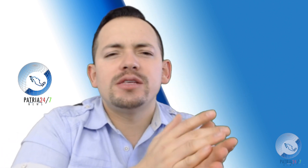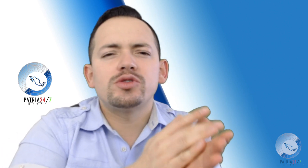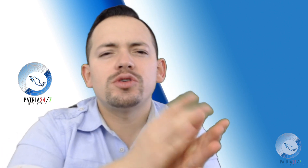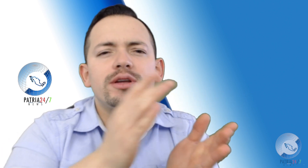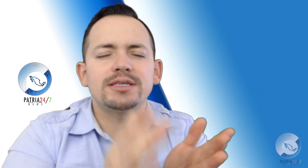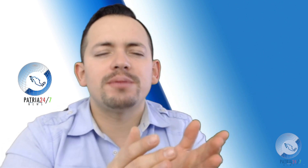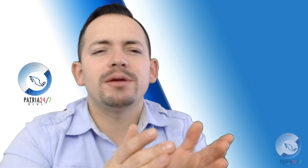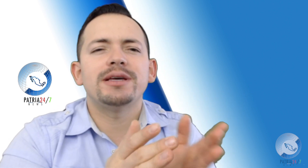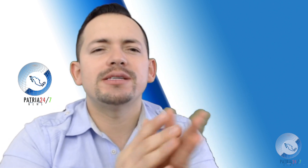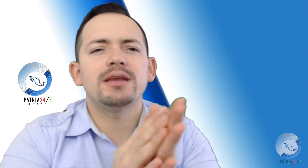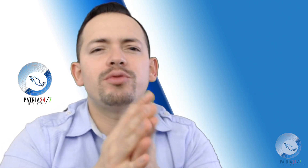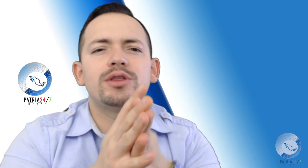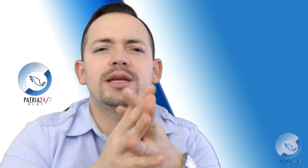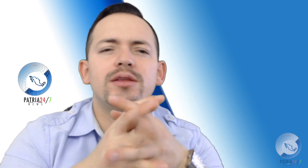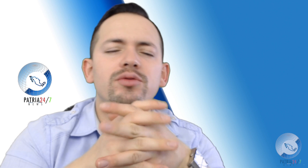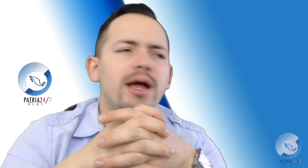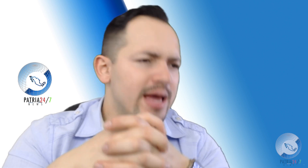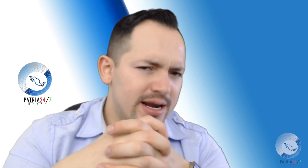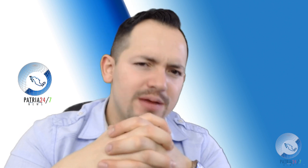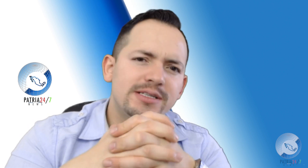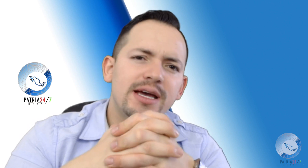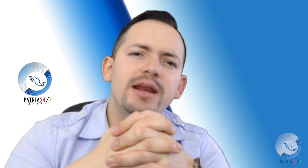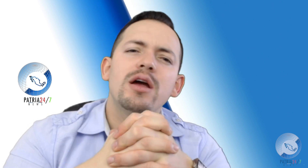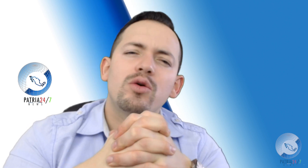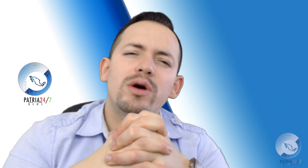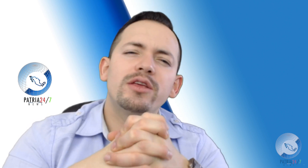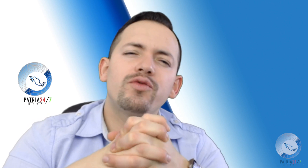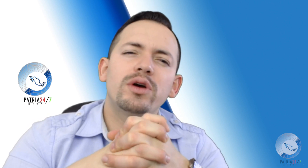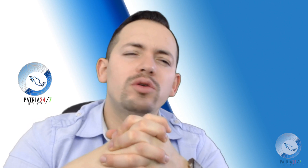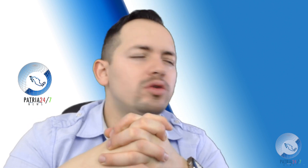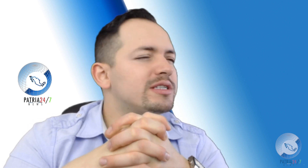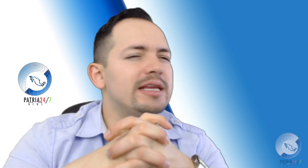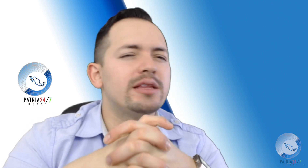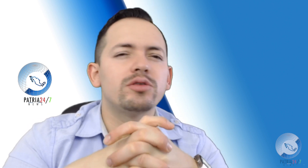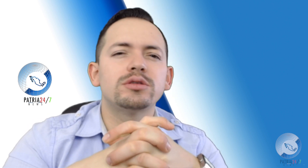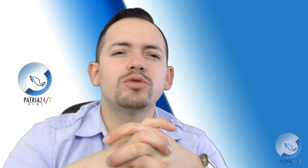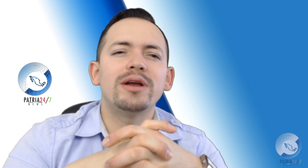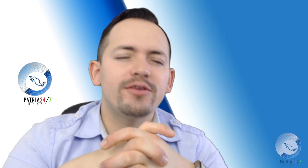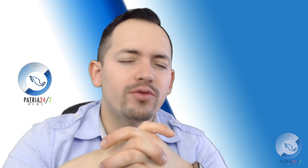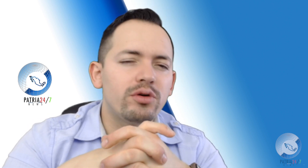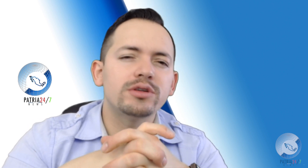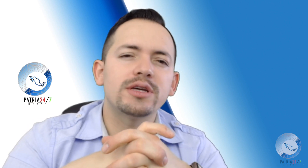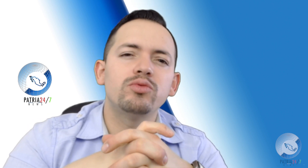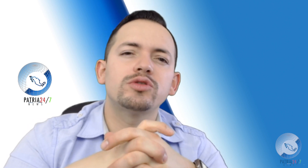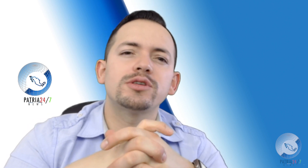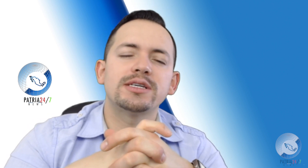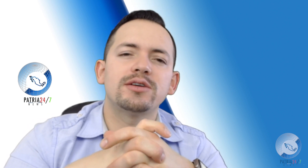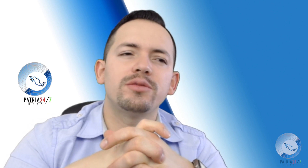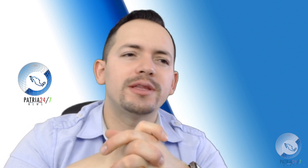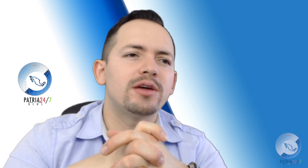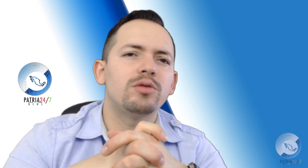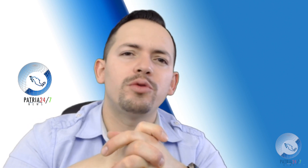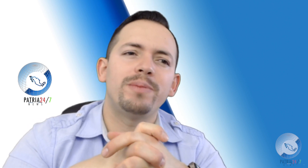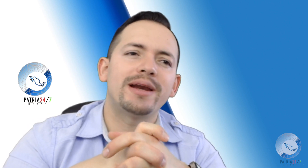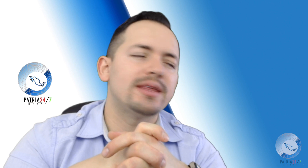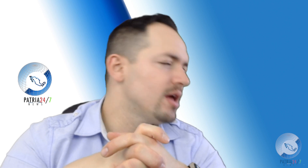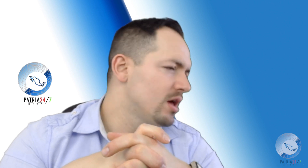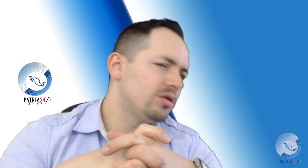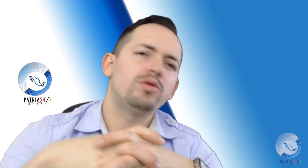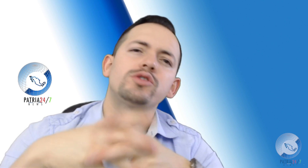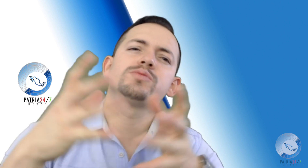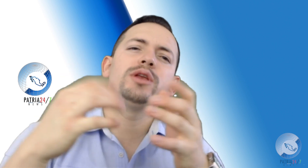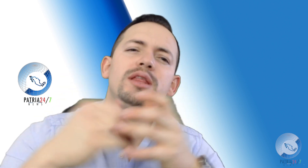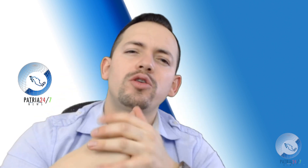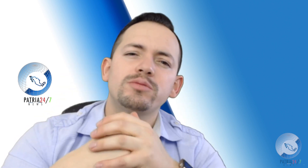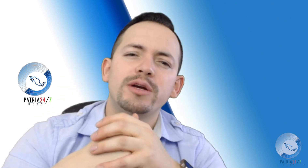tema de instituciones, también va a ser importante revisar cuáles fueron los delitos, cuáles fueron los abusos que se cometieron por parte